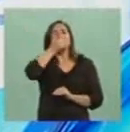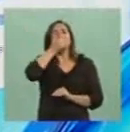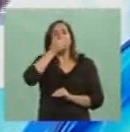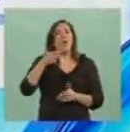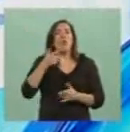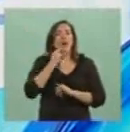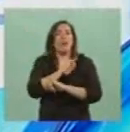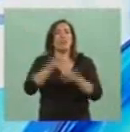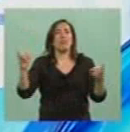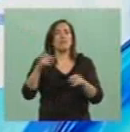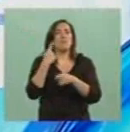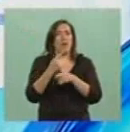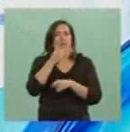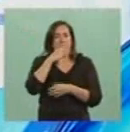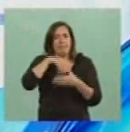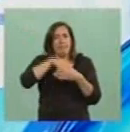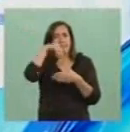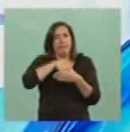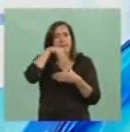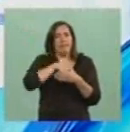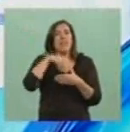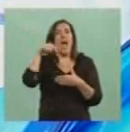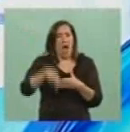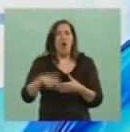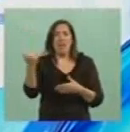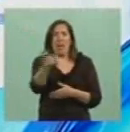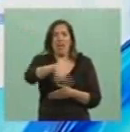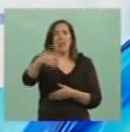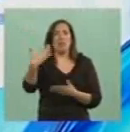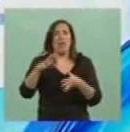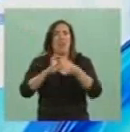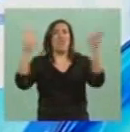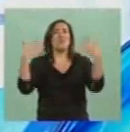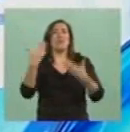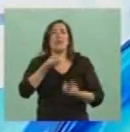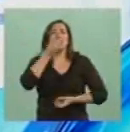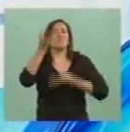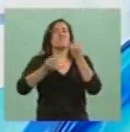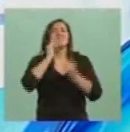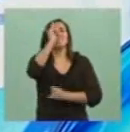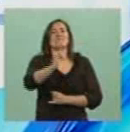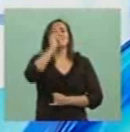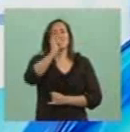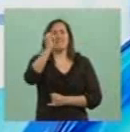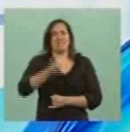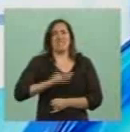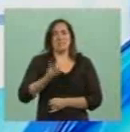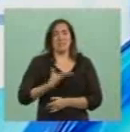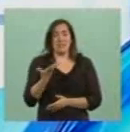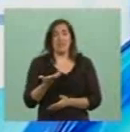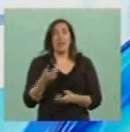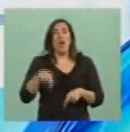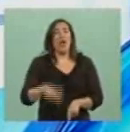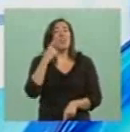la boca a nadie, que todos tengan la oportunidad de decir lo que quieran. Por eso quería decirles todas estas cosas en este día